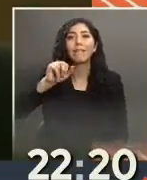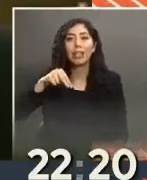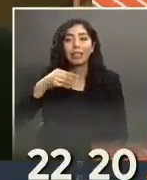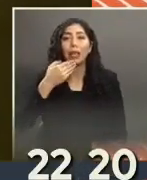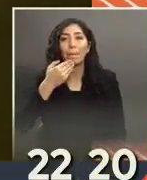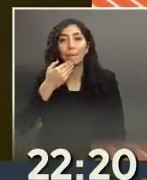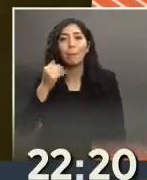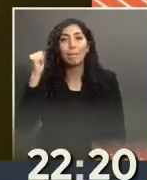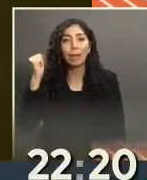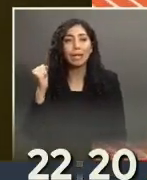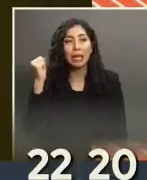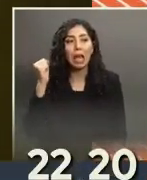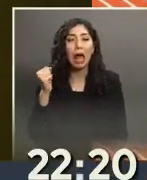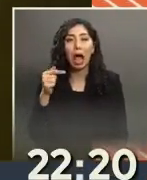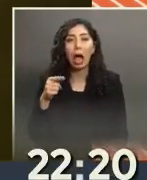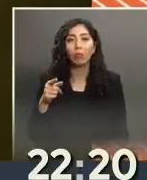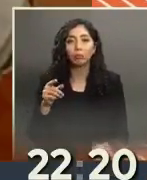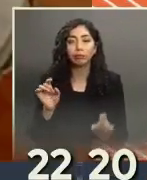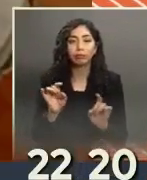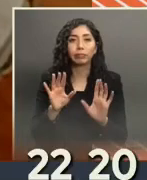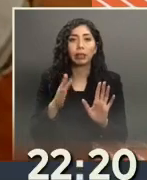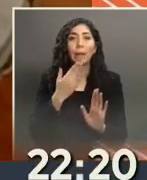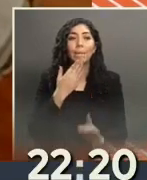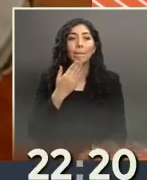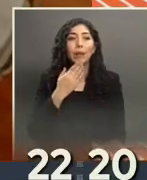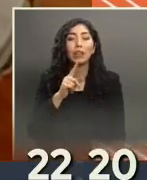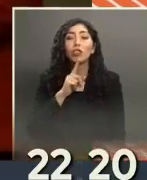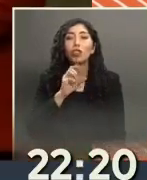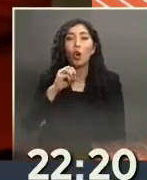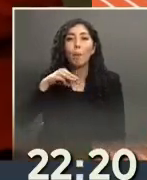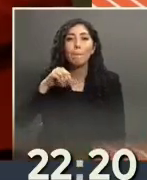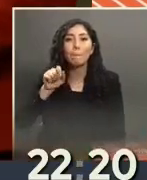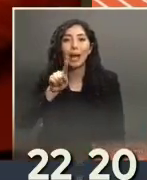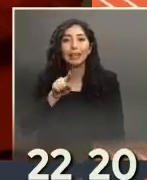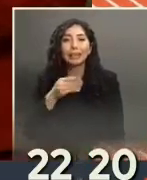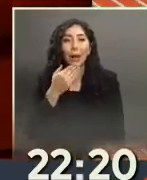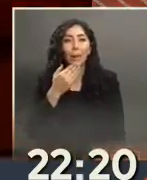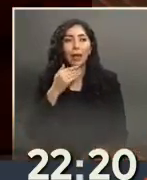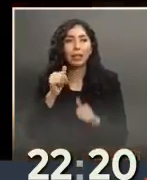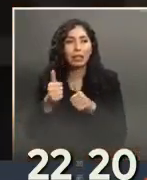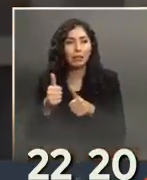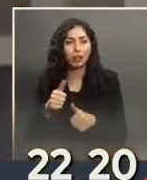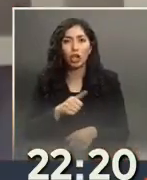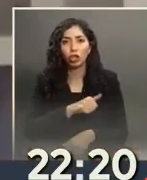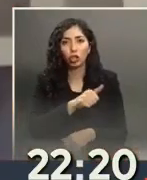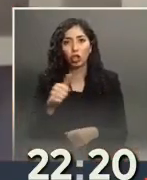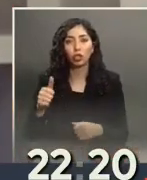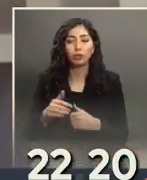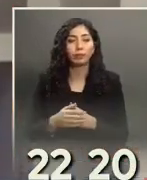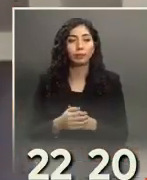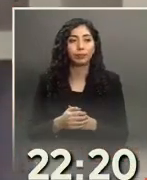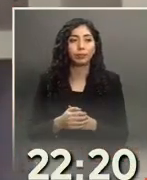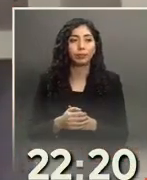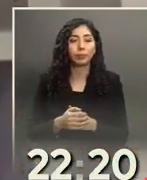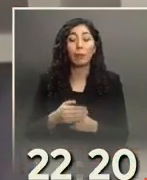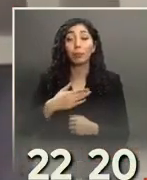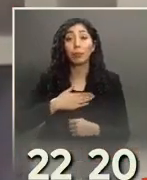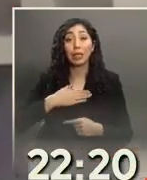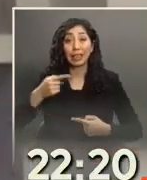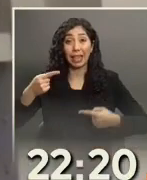papeleta además apareció tomás hirsch desafiando los a todos para abrir los debates presidenciales